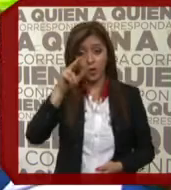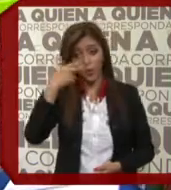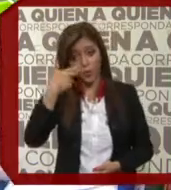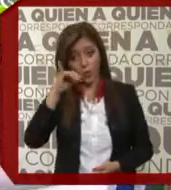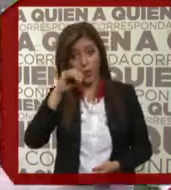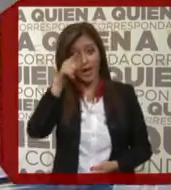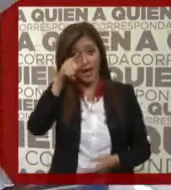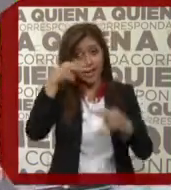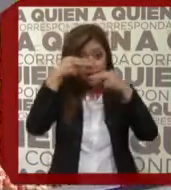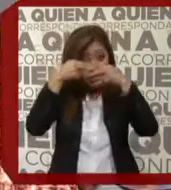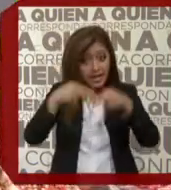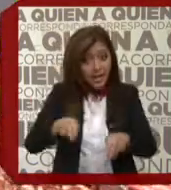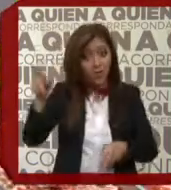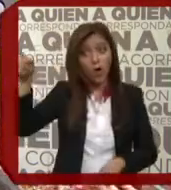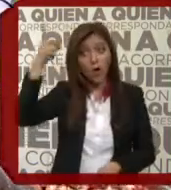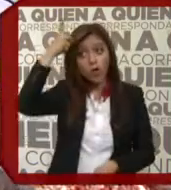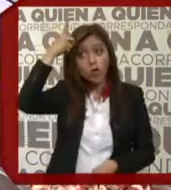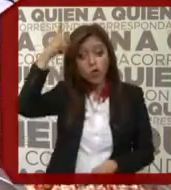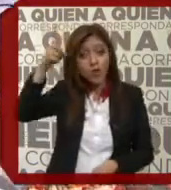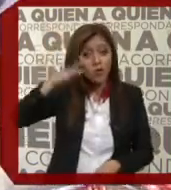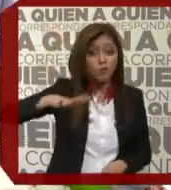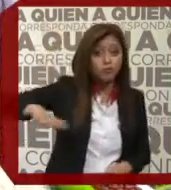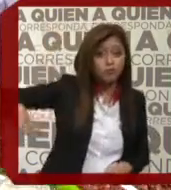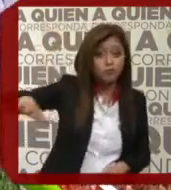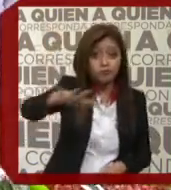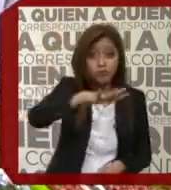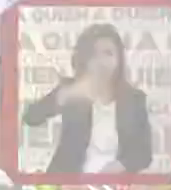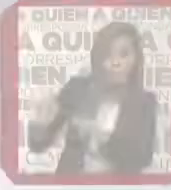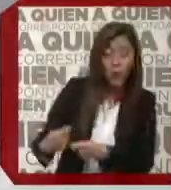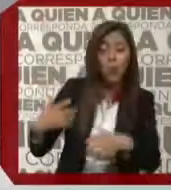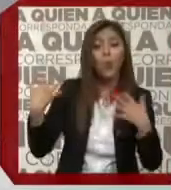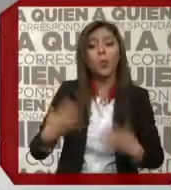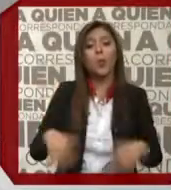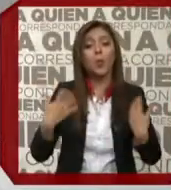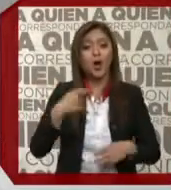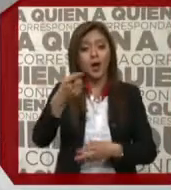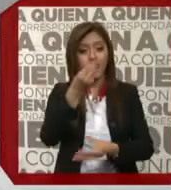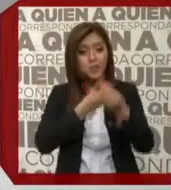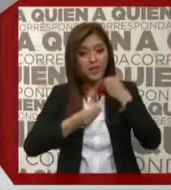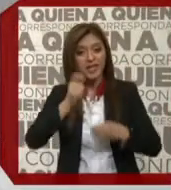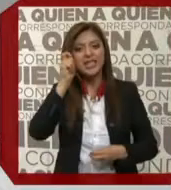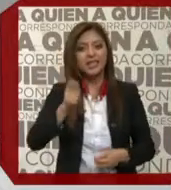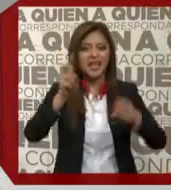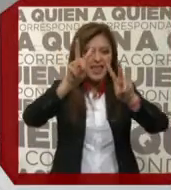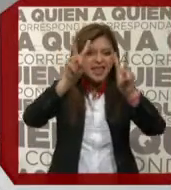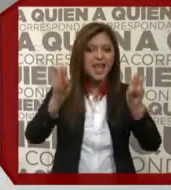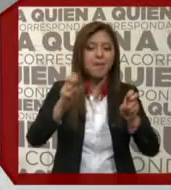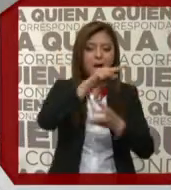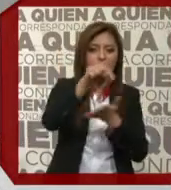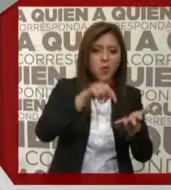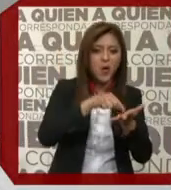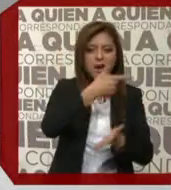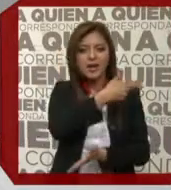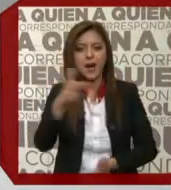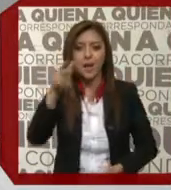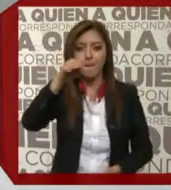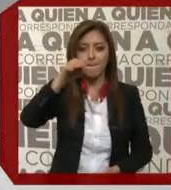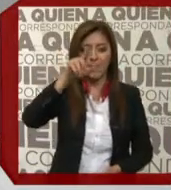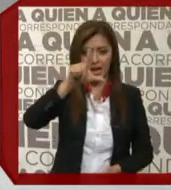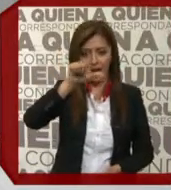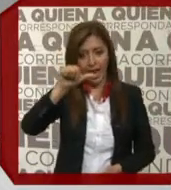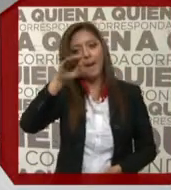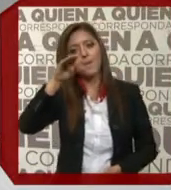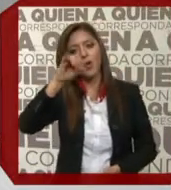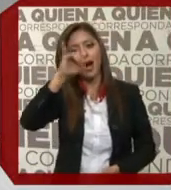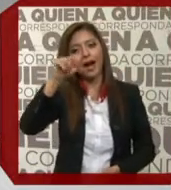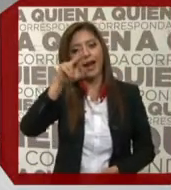del establecimiento, que tiene 23 años en el mercado. Oye, y nos trajiste unos platillos deliciosos. Claro que sí, ¿nos puedes decir qué es lo que nos cuéntame,